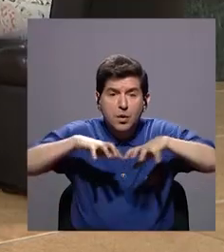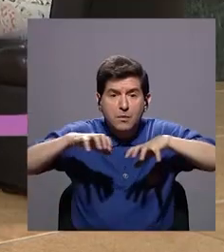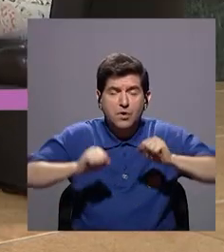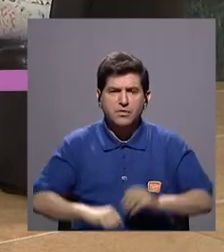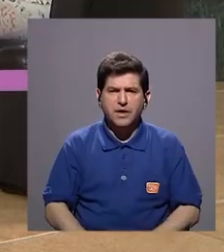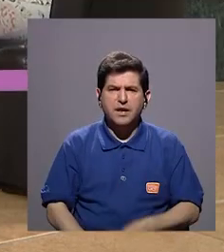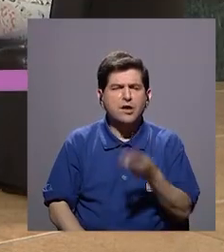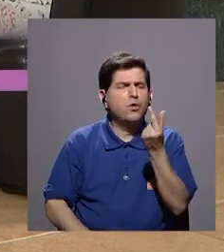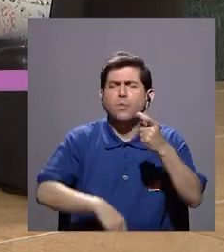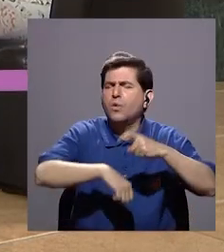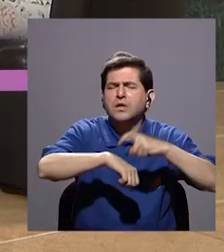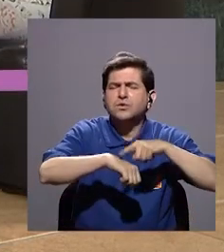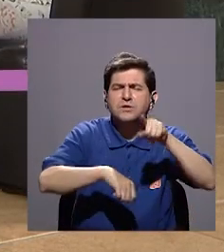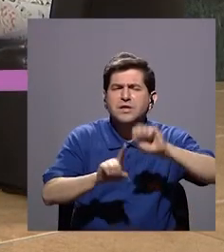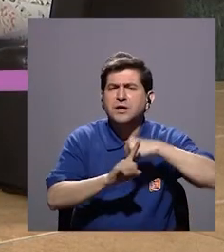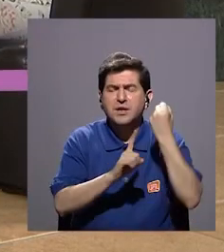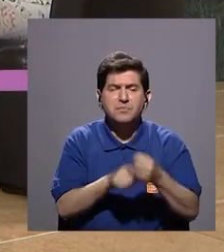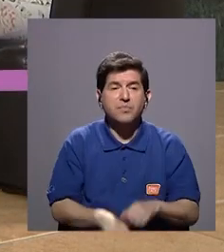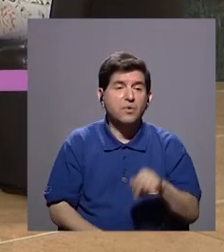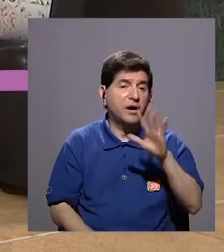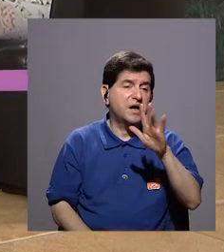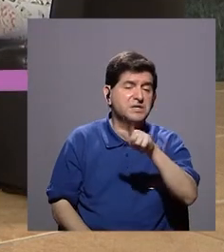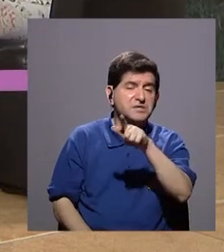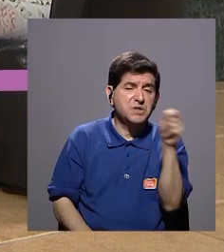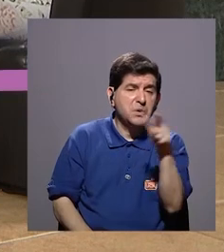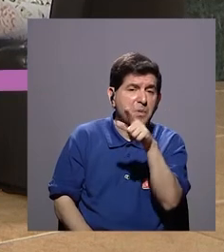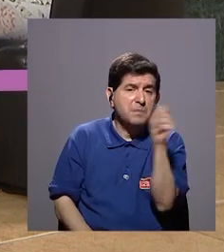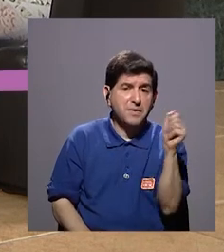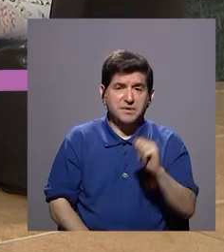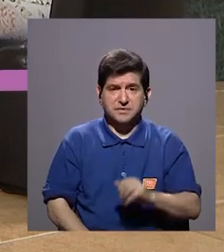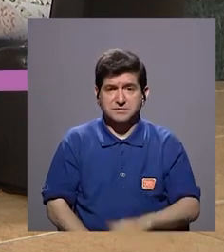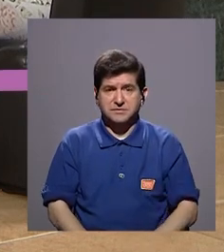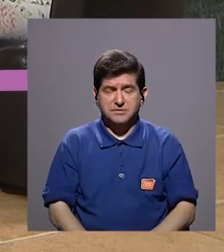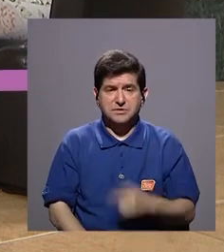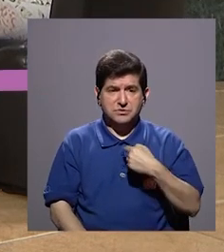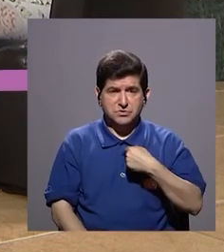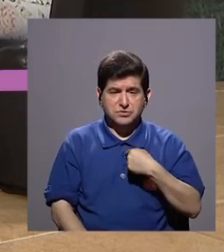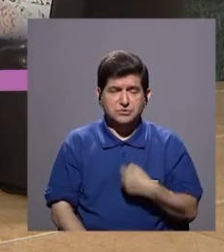¿Qué pasó? ¿Hace cuánto usted está así? Hace 5 meses